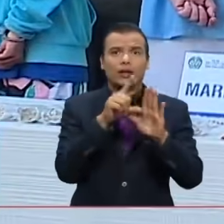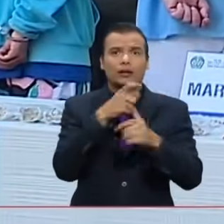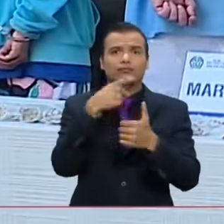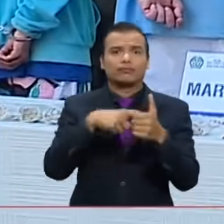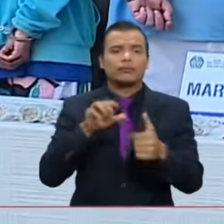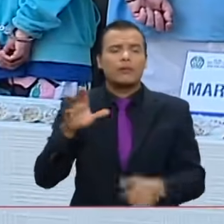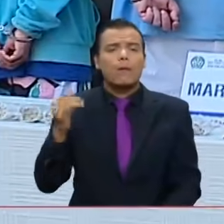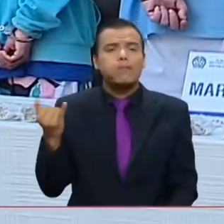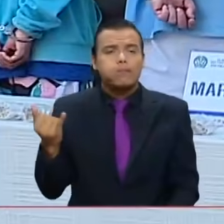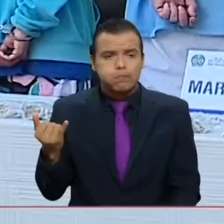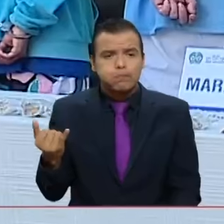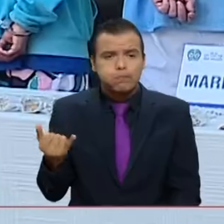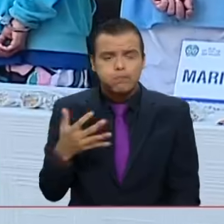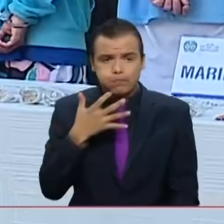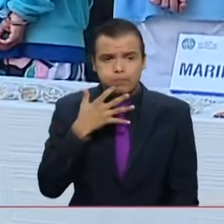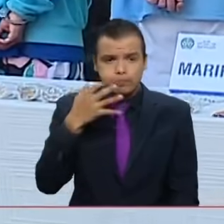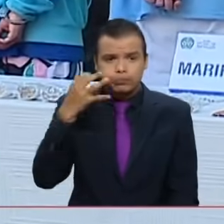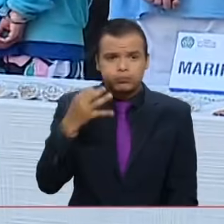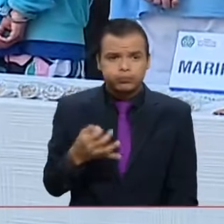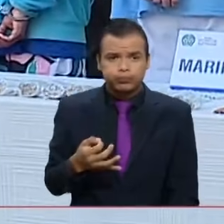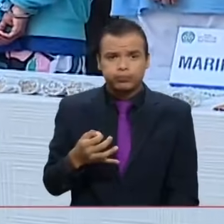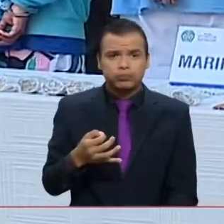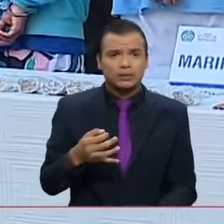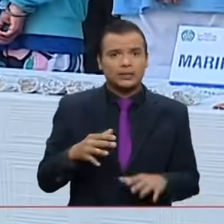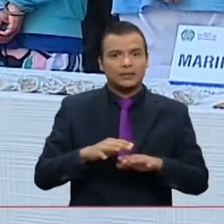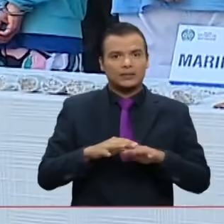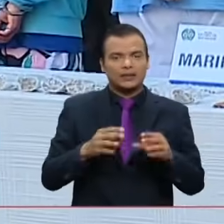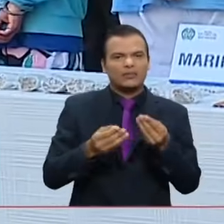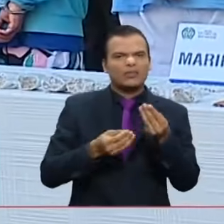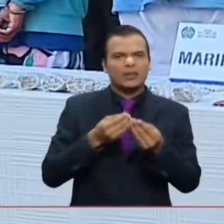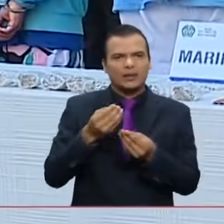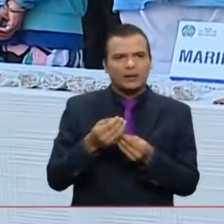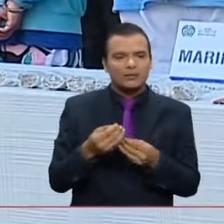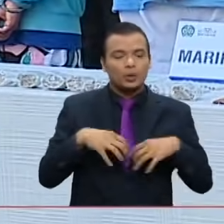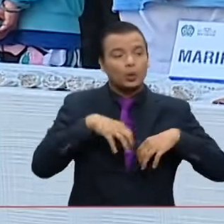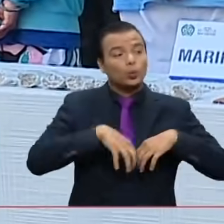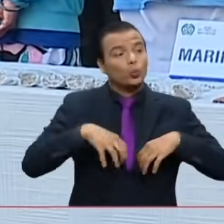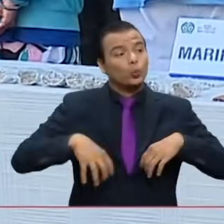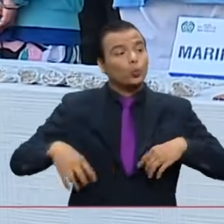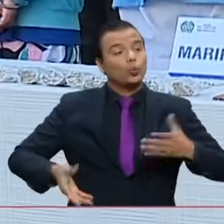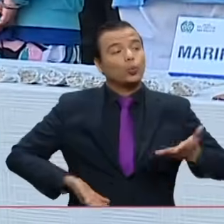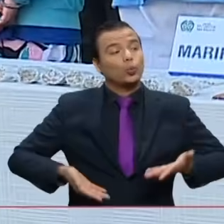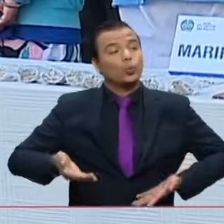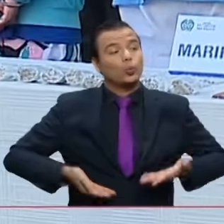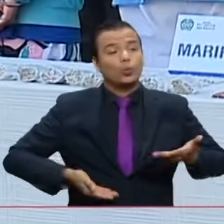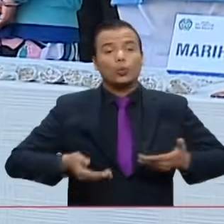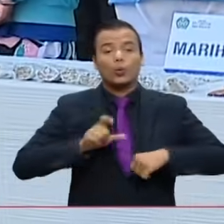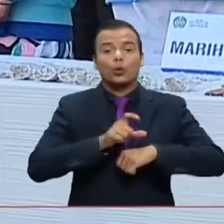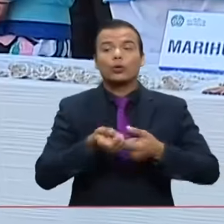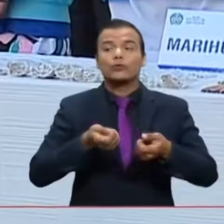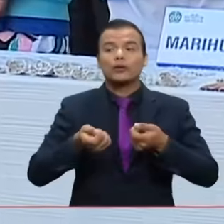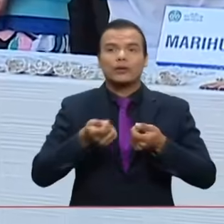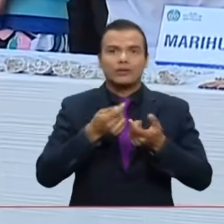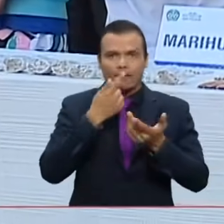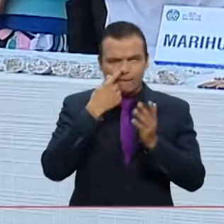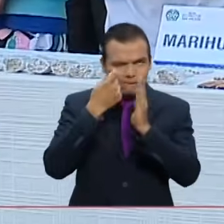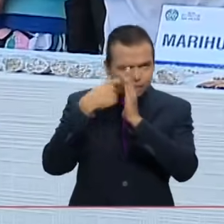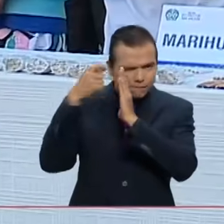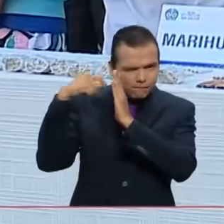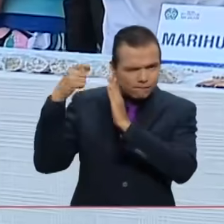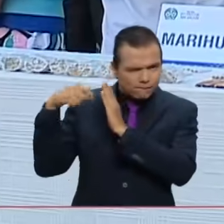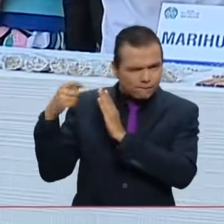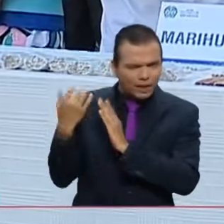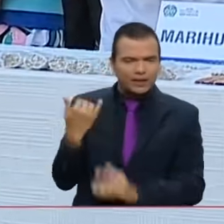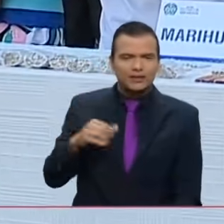que se determinaba y que utilizaba incluso tiendas como fachadas en los entornos escolares o cerca a parques. A